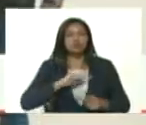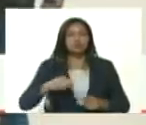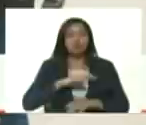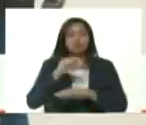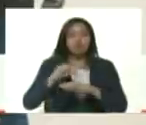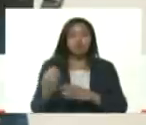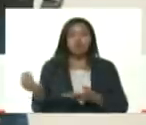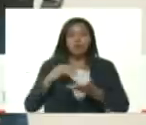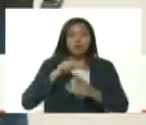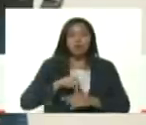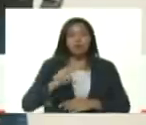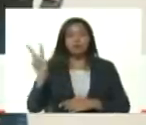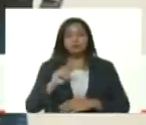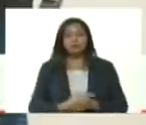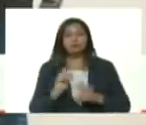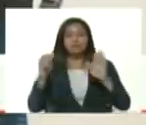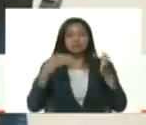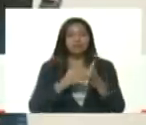connacionales que regresan.